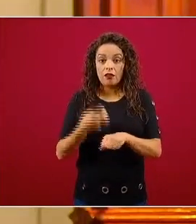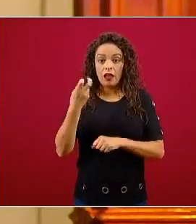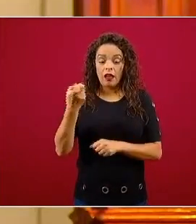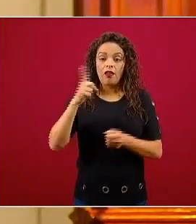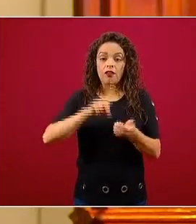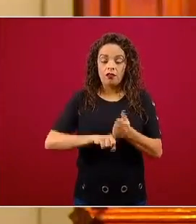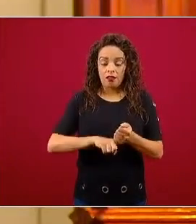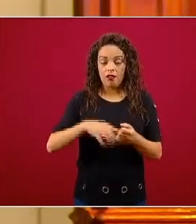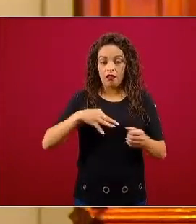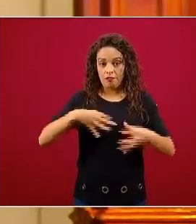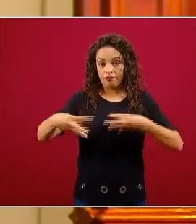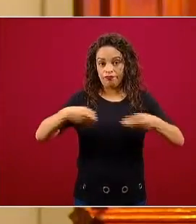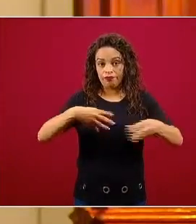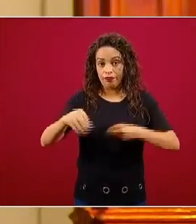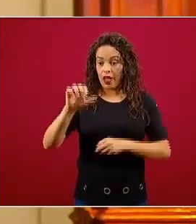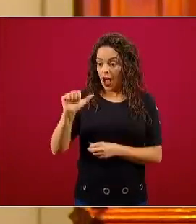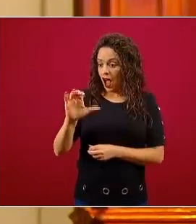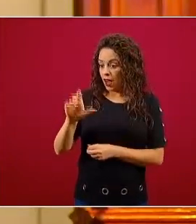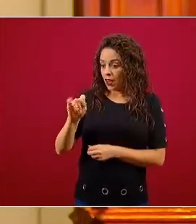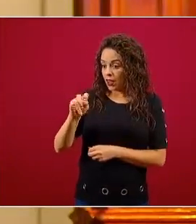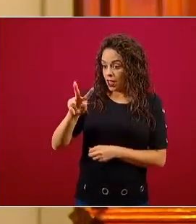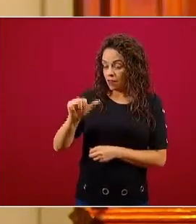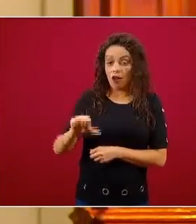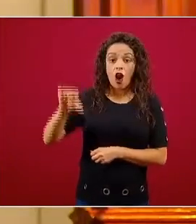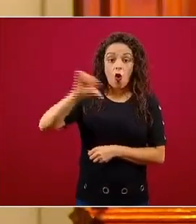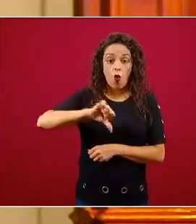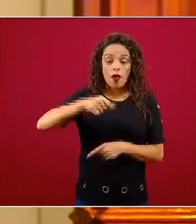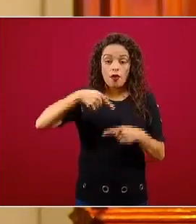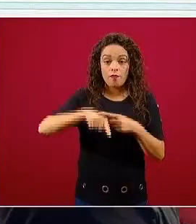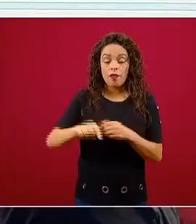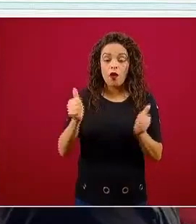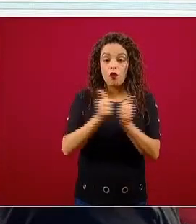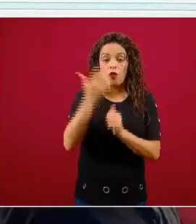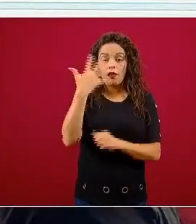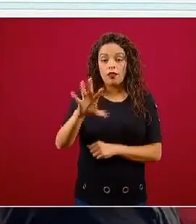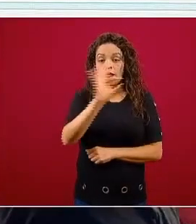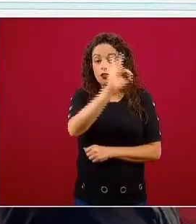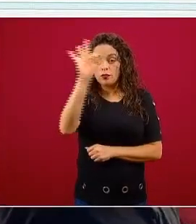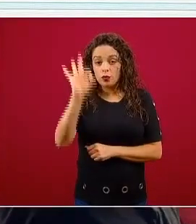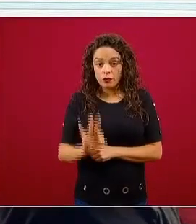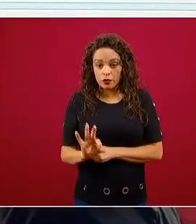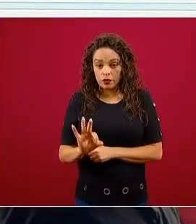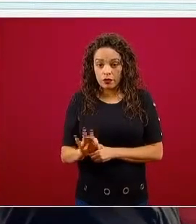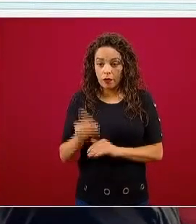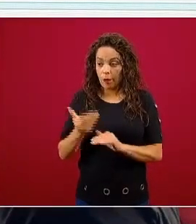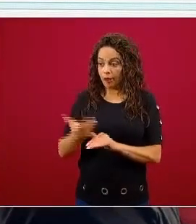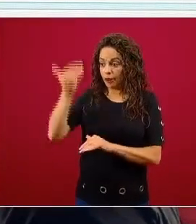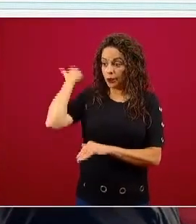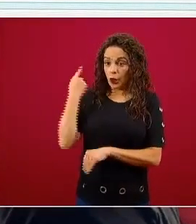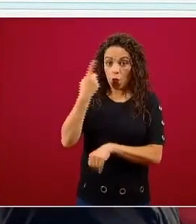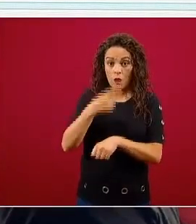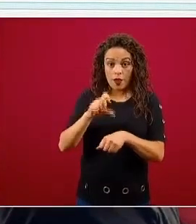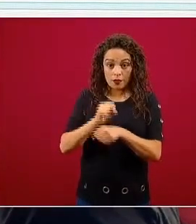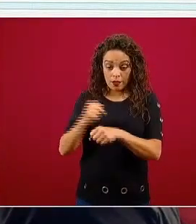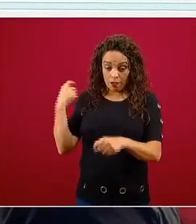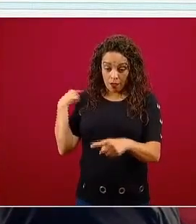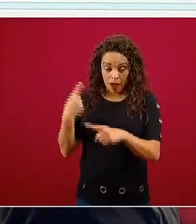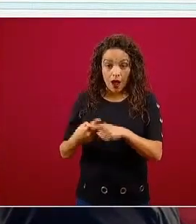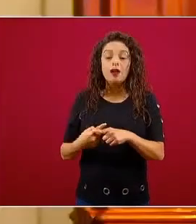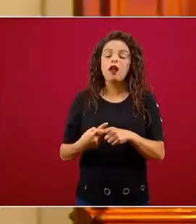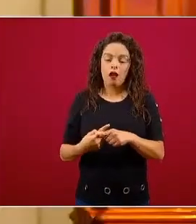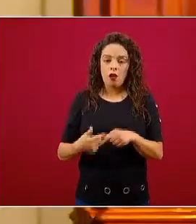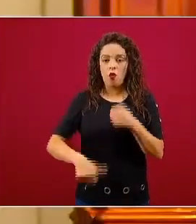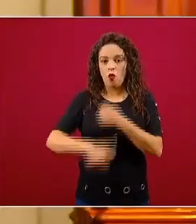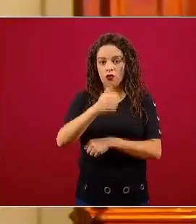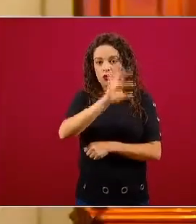en México, el día de hoy abre en 10%. Habíamos estado toda la semana pasada en 11%, el día de hoy está abriendo en